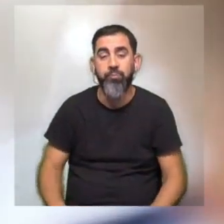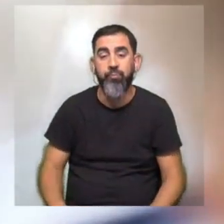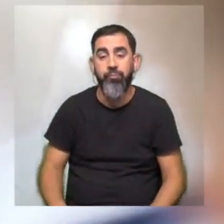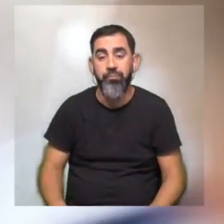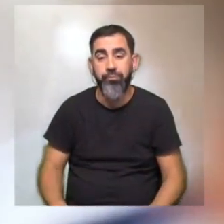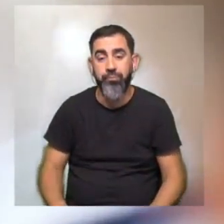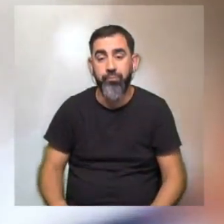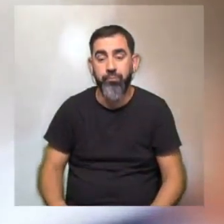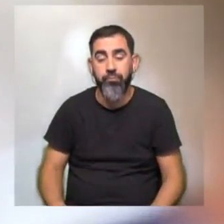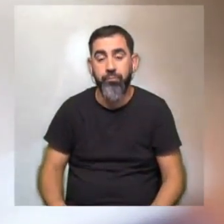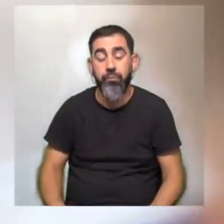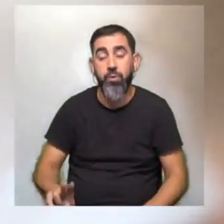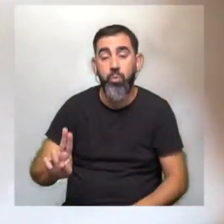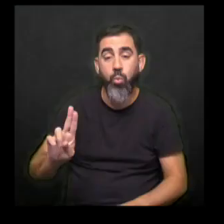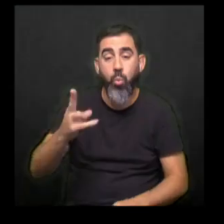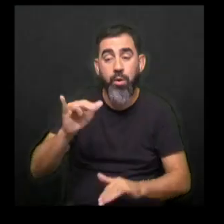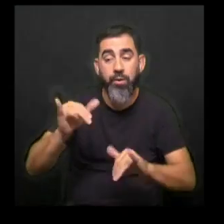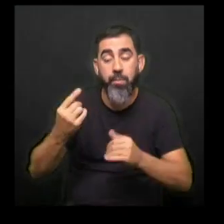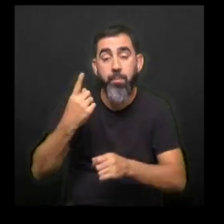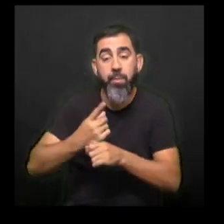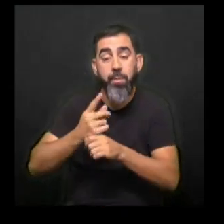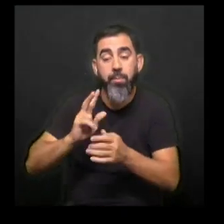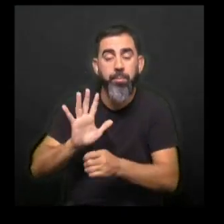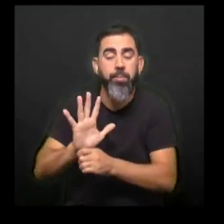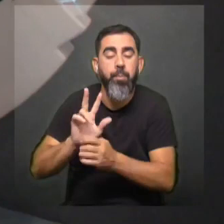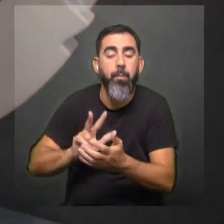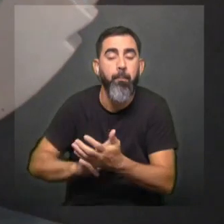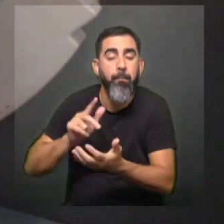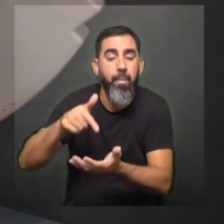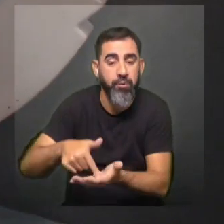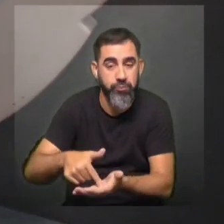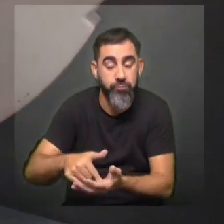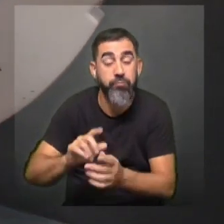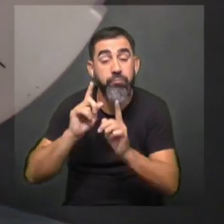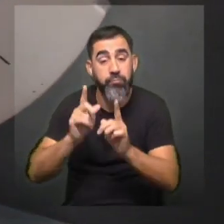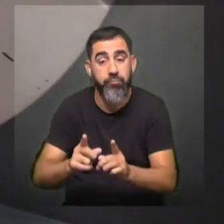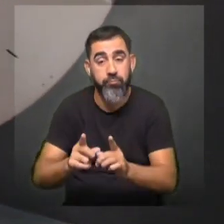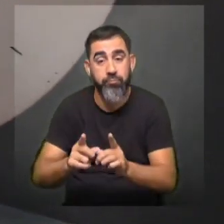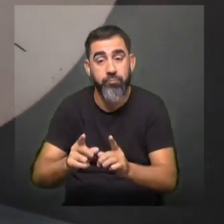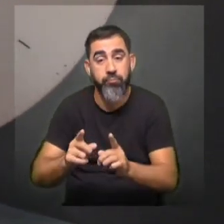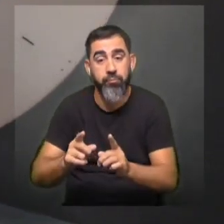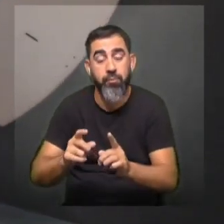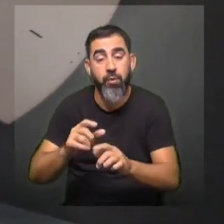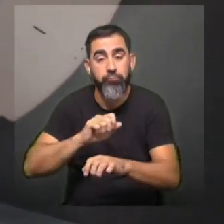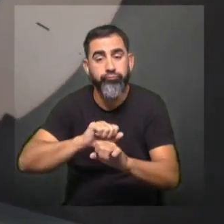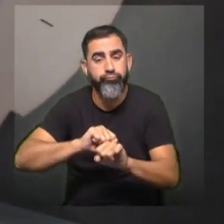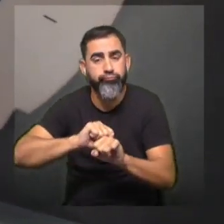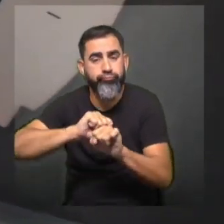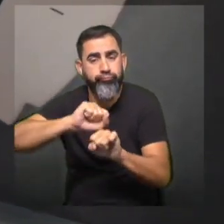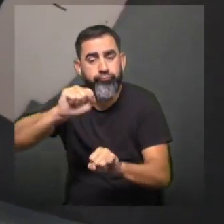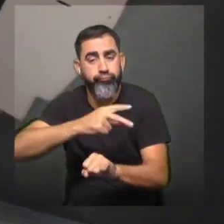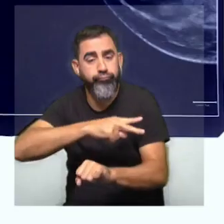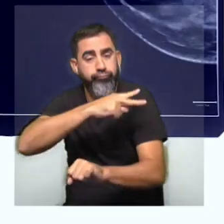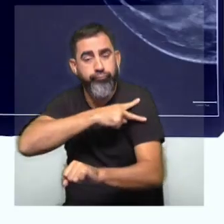maneras, por lo menos Uruguay ya inició ese primer paso. A la vez, transcurren varios posgrados y ya se han terminado